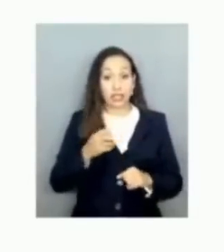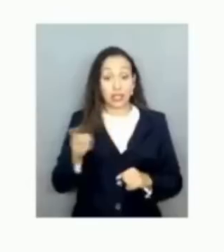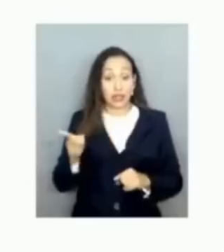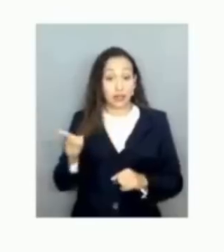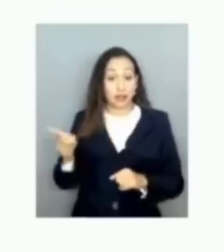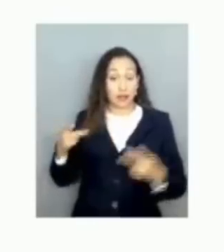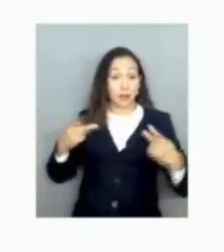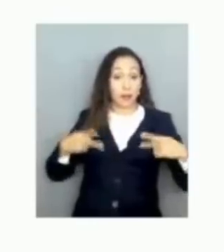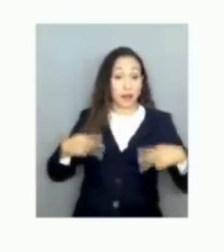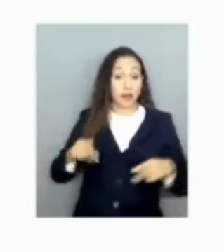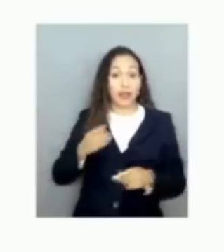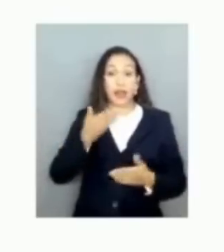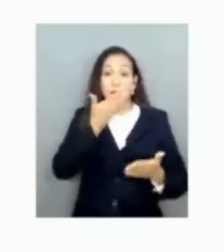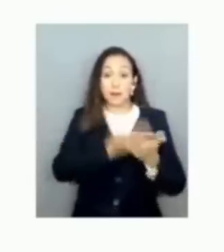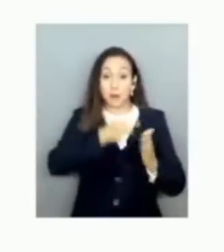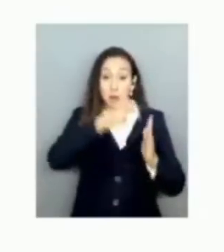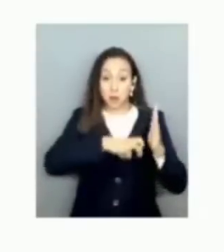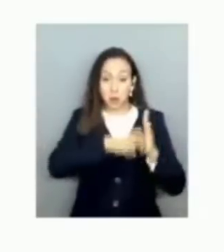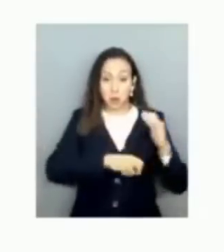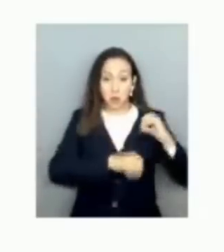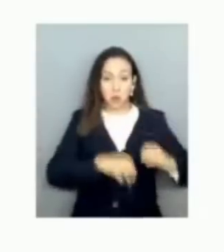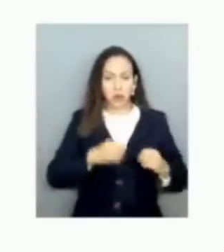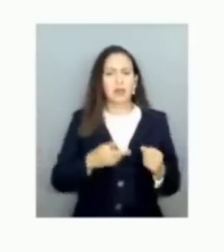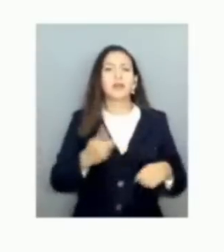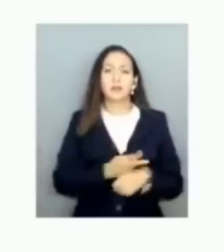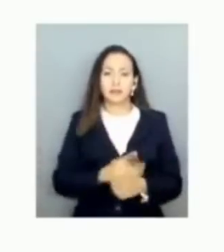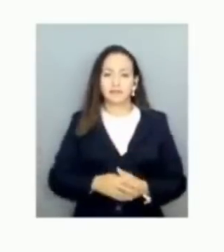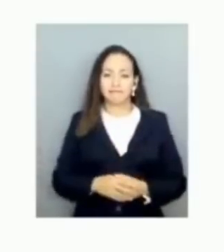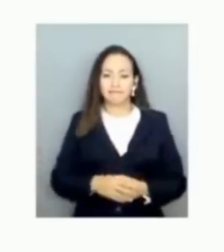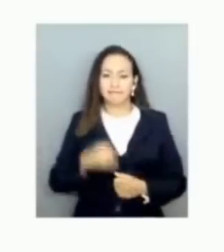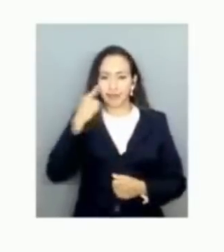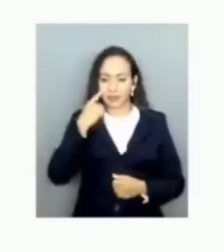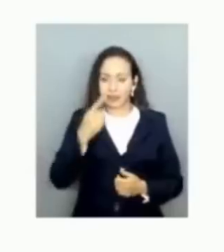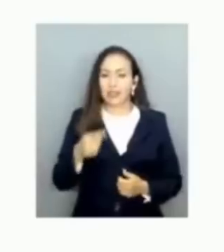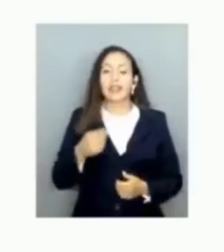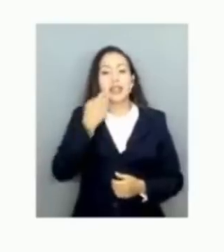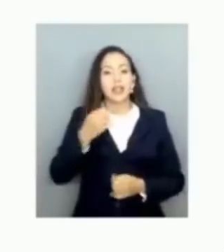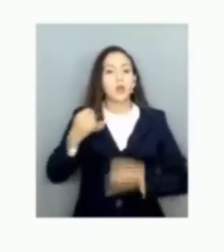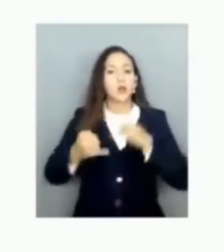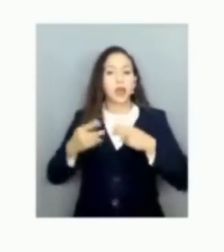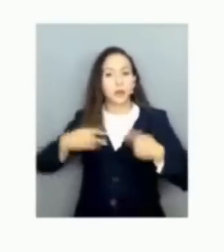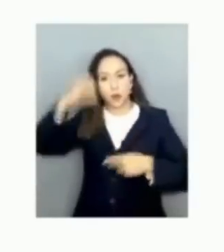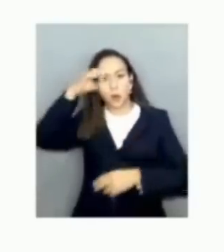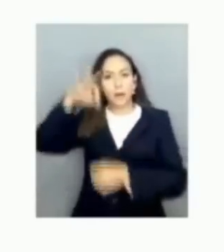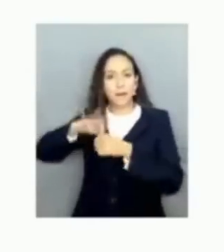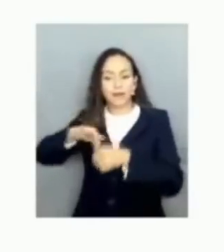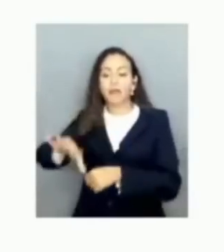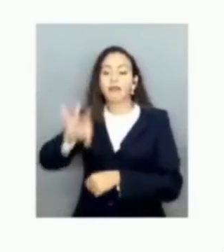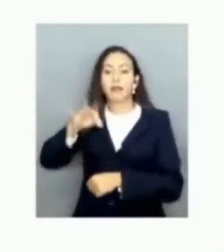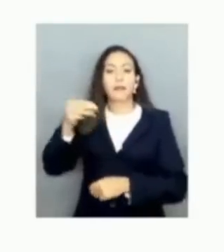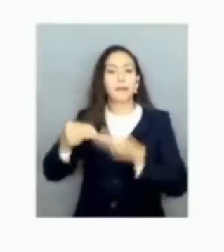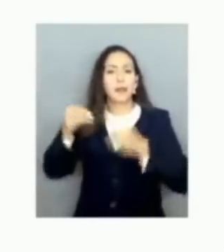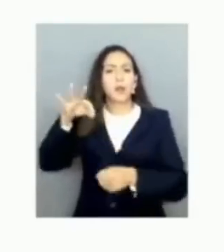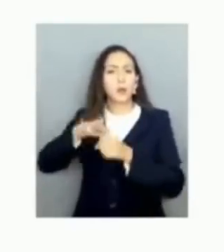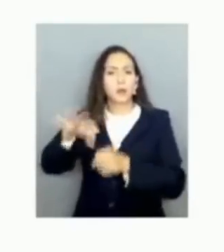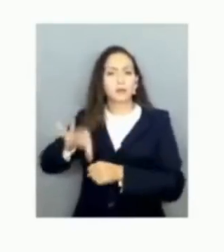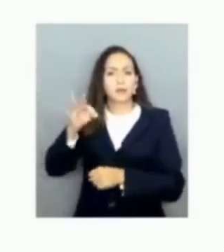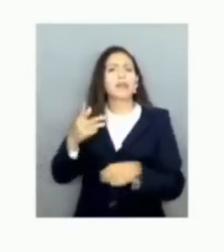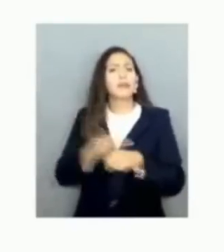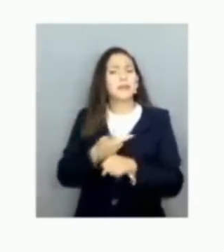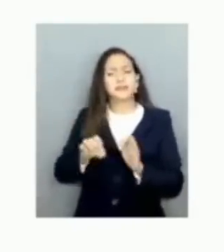gente inocente, se podría contar por miles y miles, que por no tener para pagar un buen abogado